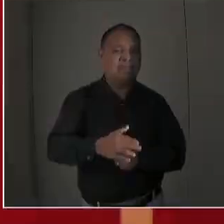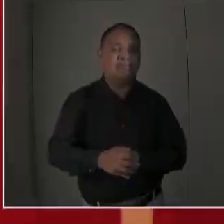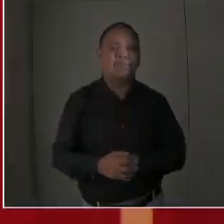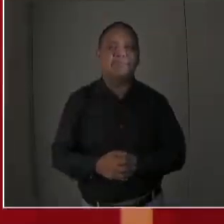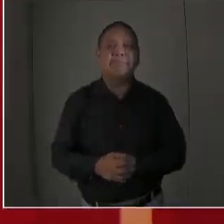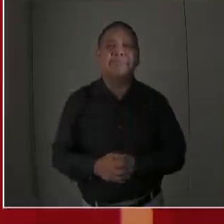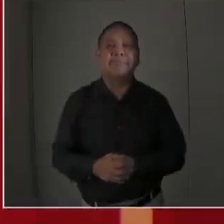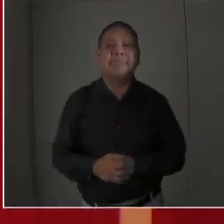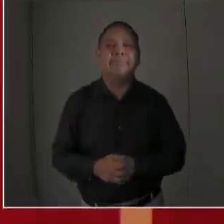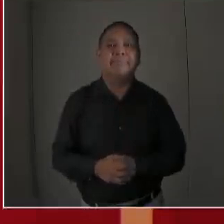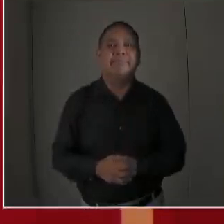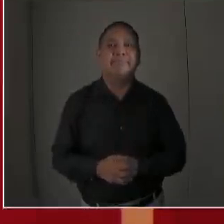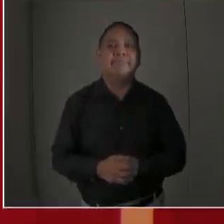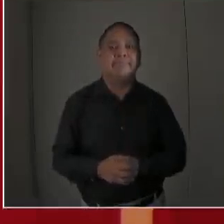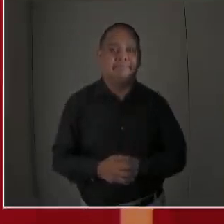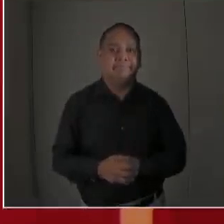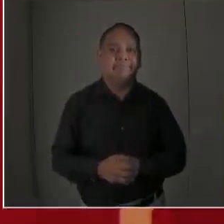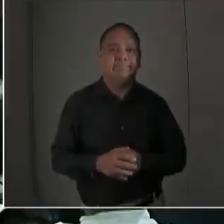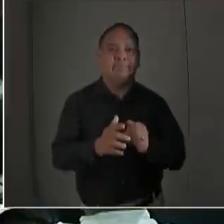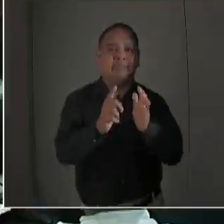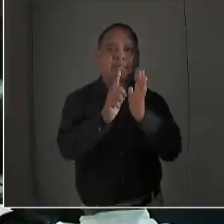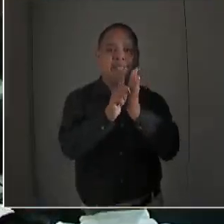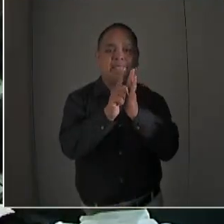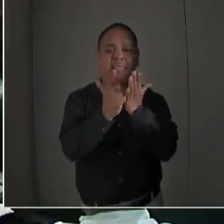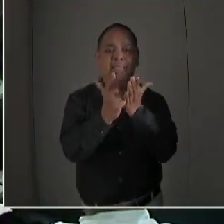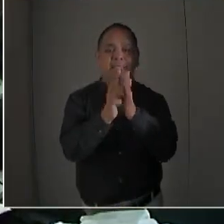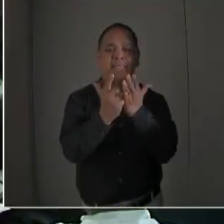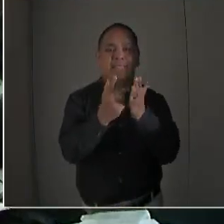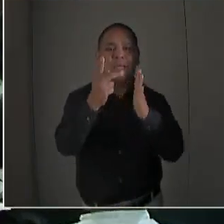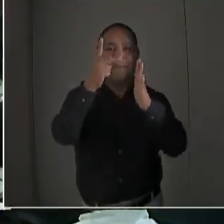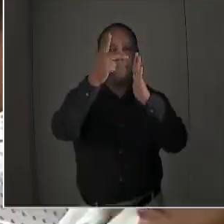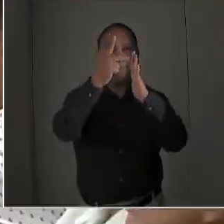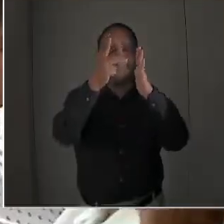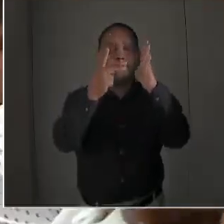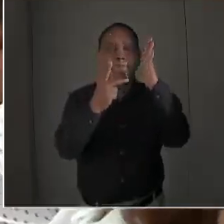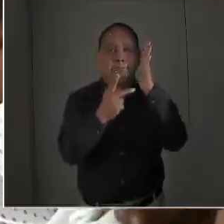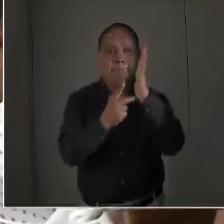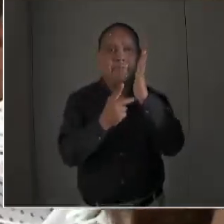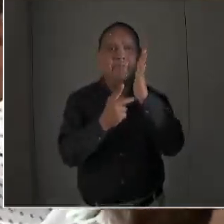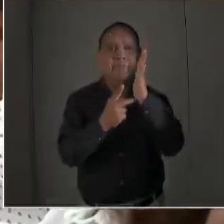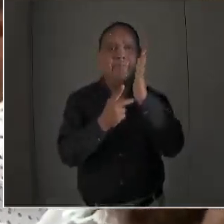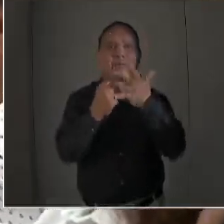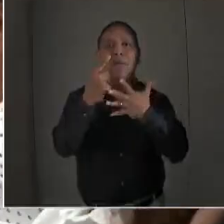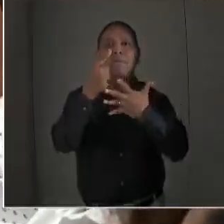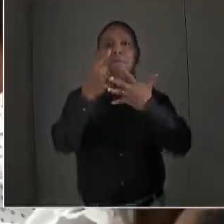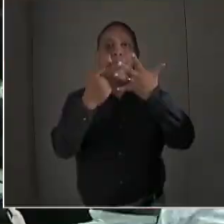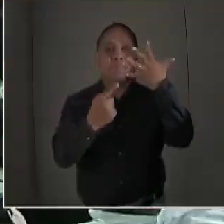Este decálogo de principios